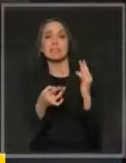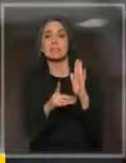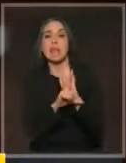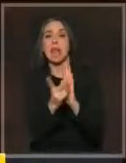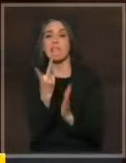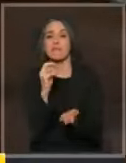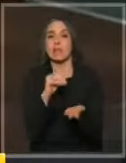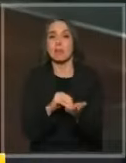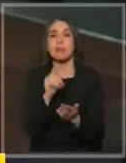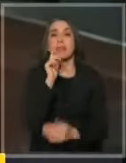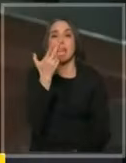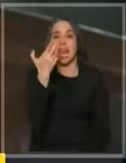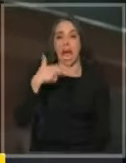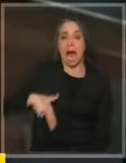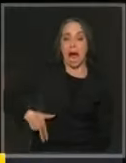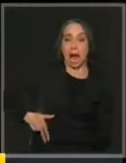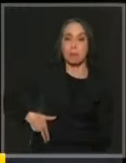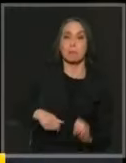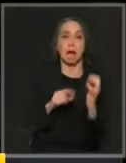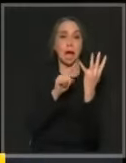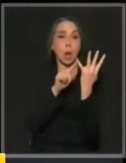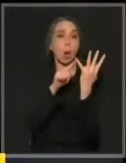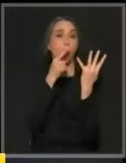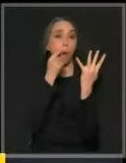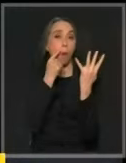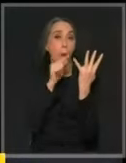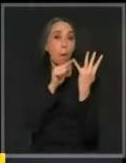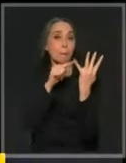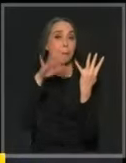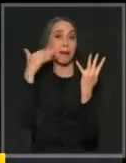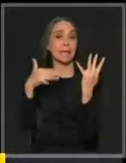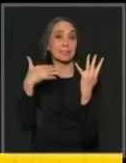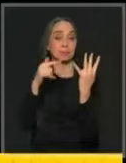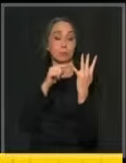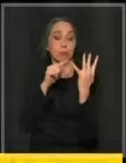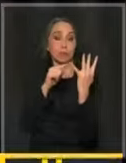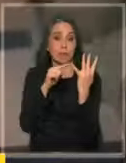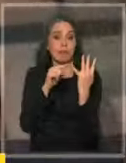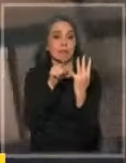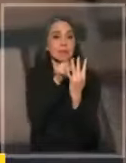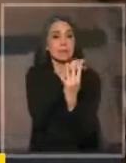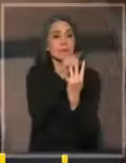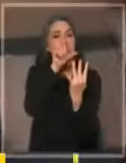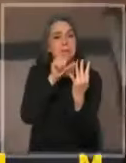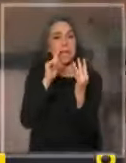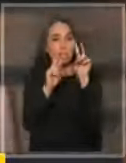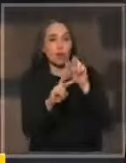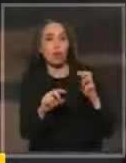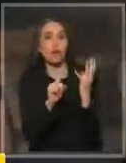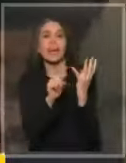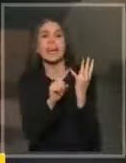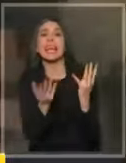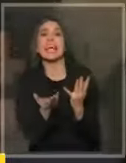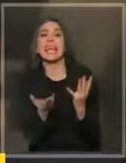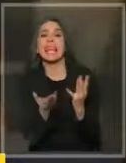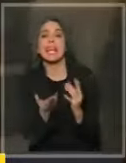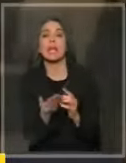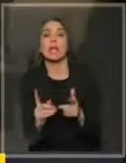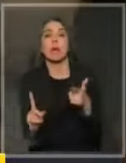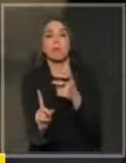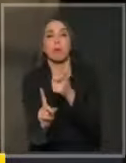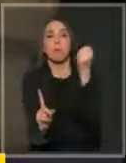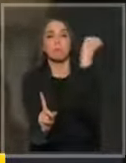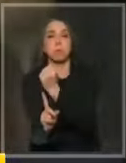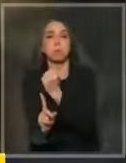20.000 y tenencia de armas. Y un cuarto, que era el más importante en cuanto a los sujetos de investigación, era por el delito de homicidio